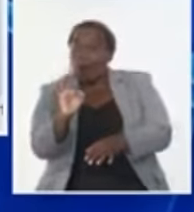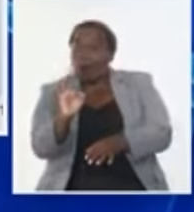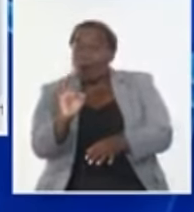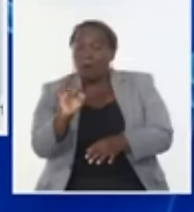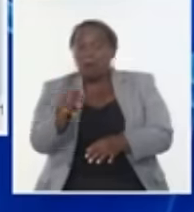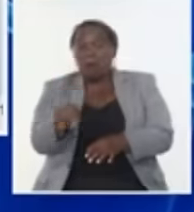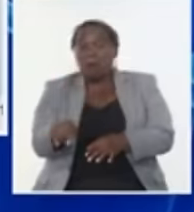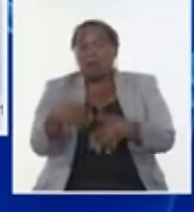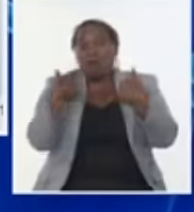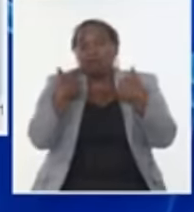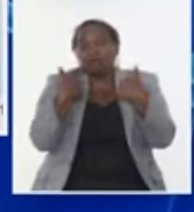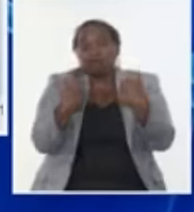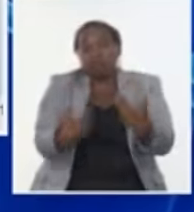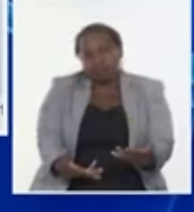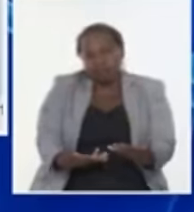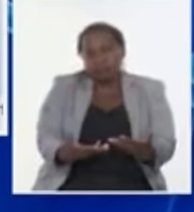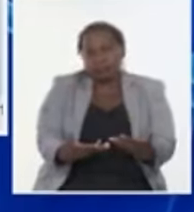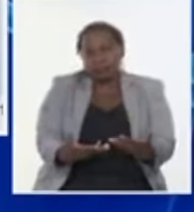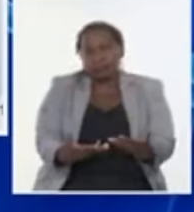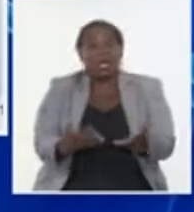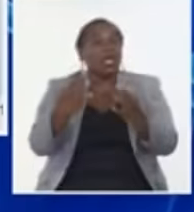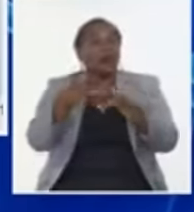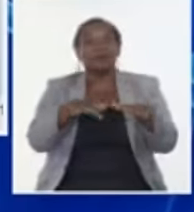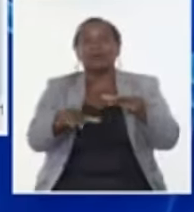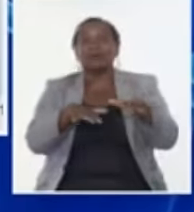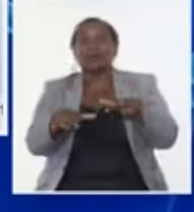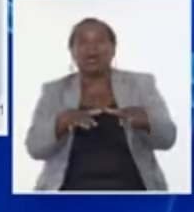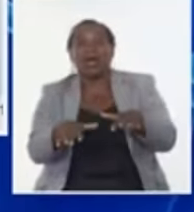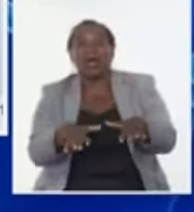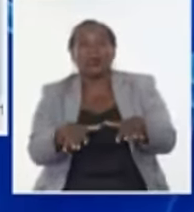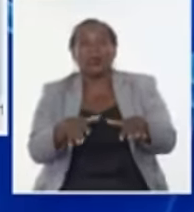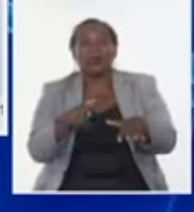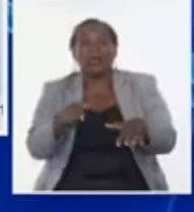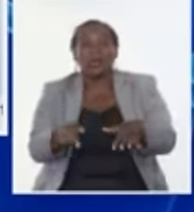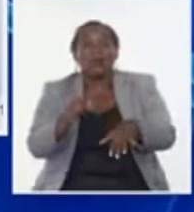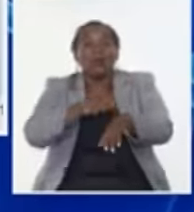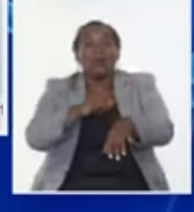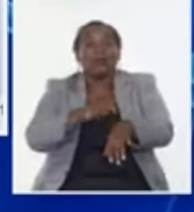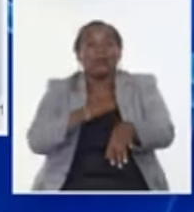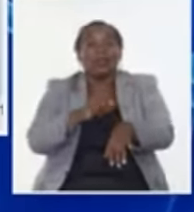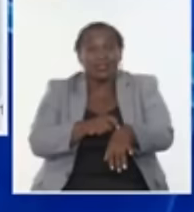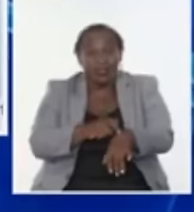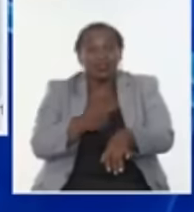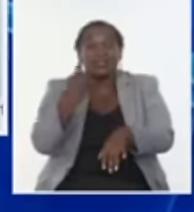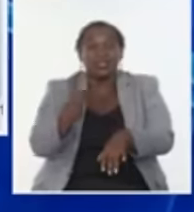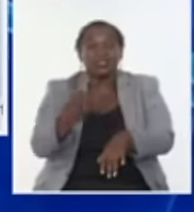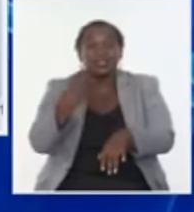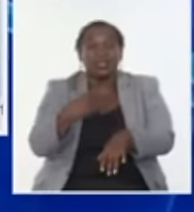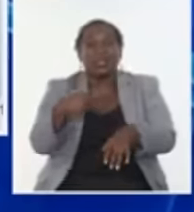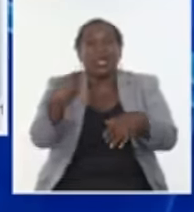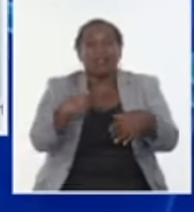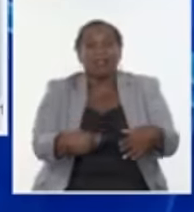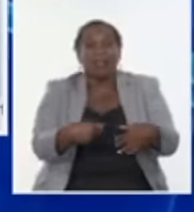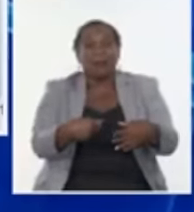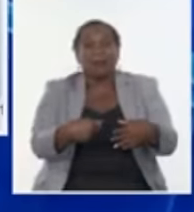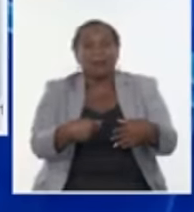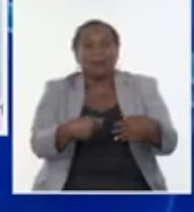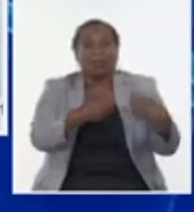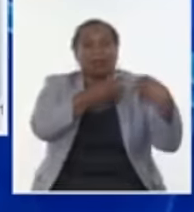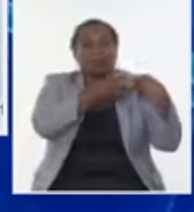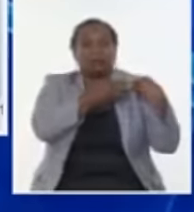haberse cansado no estén a la altura que exige el momento, deben ceder su puesto a